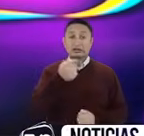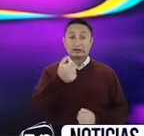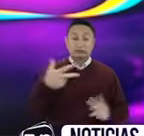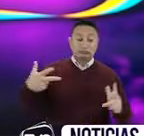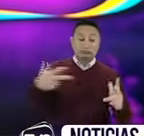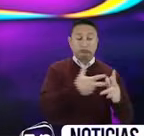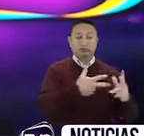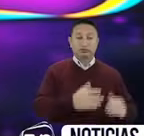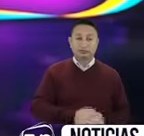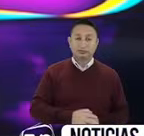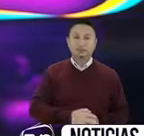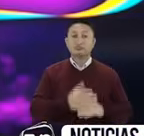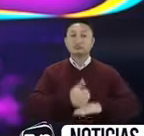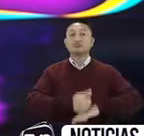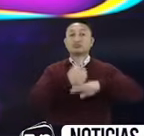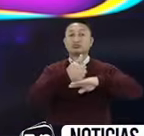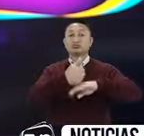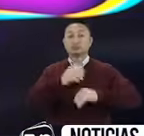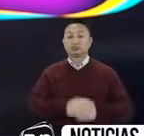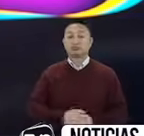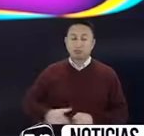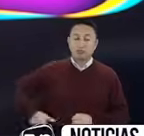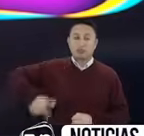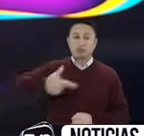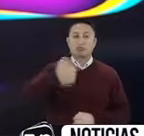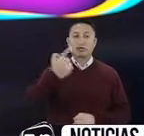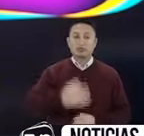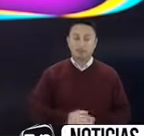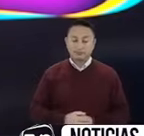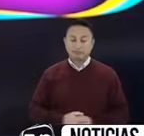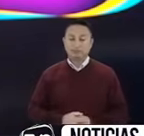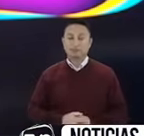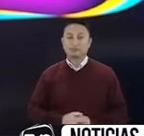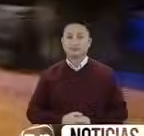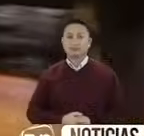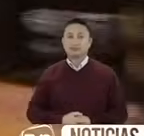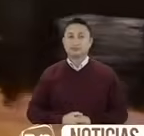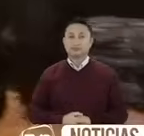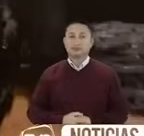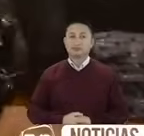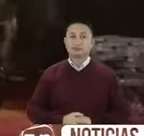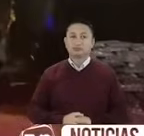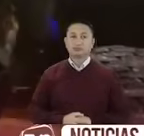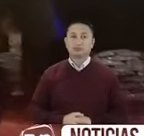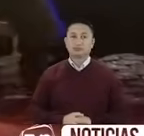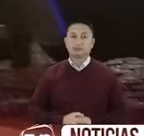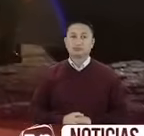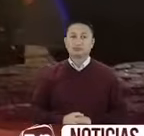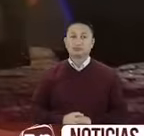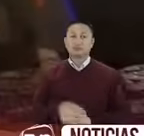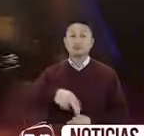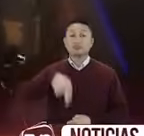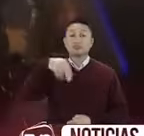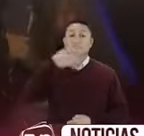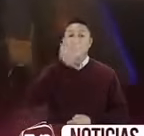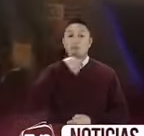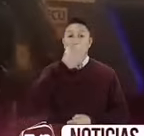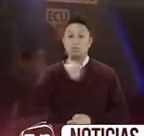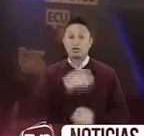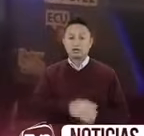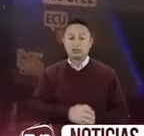autoridades hicieron uso legítimo de la fuerza. Al norte de Ambato, en medio de una